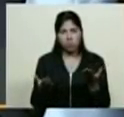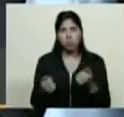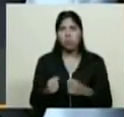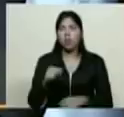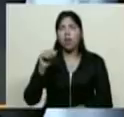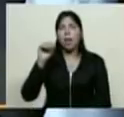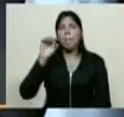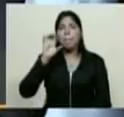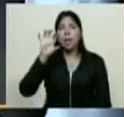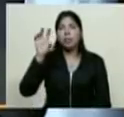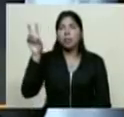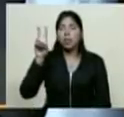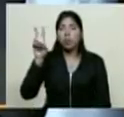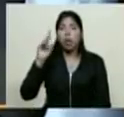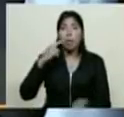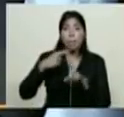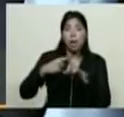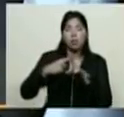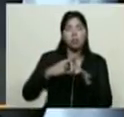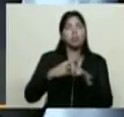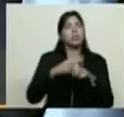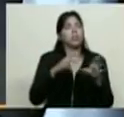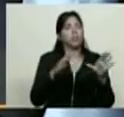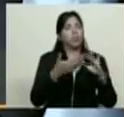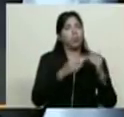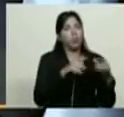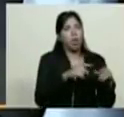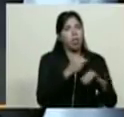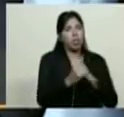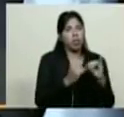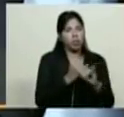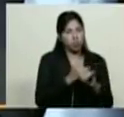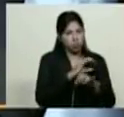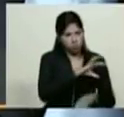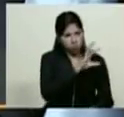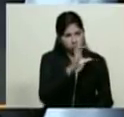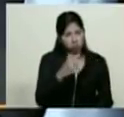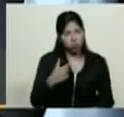comunidad internacional para manifestar lo siguiente.